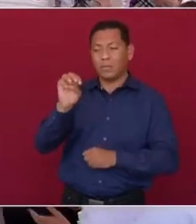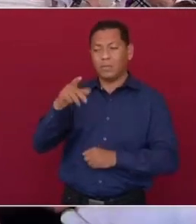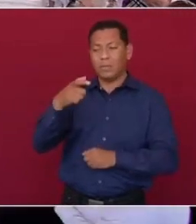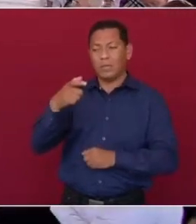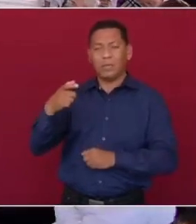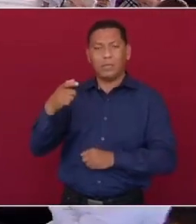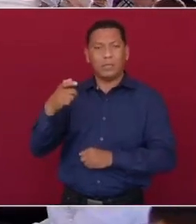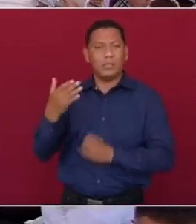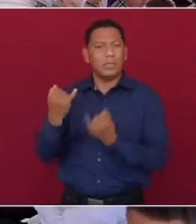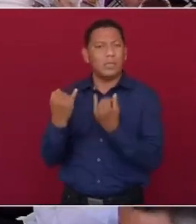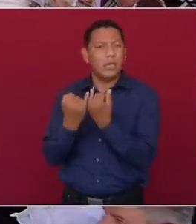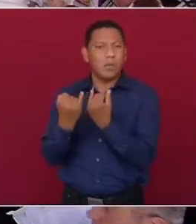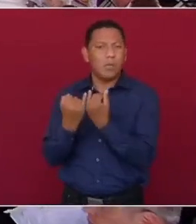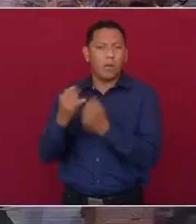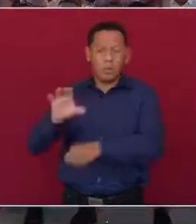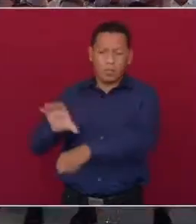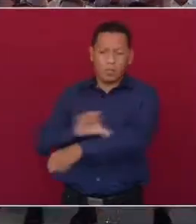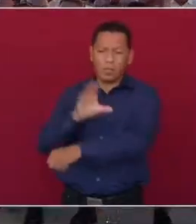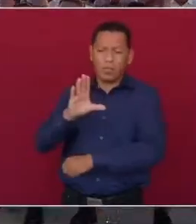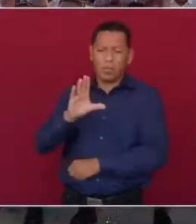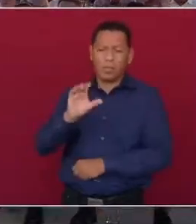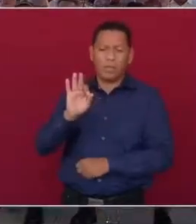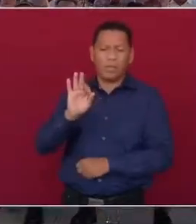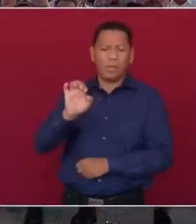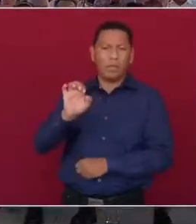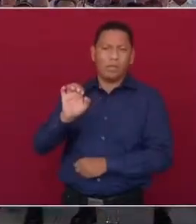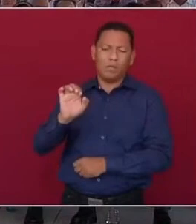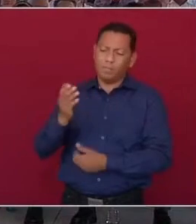de Electricidad.